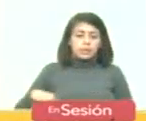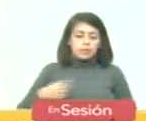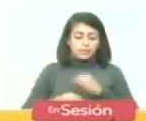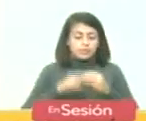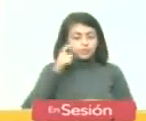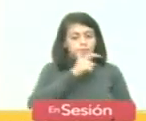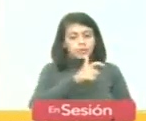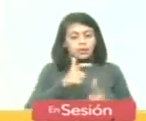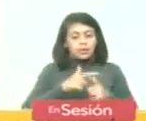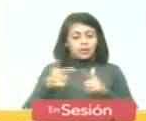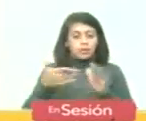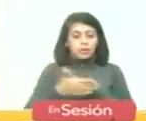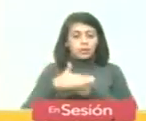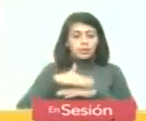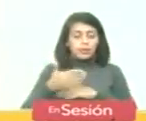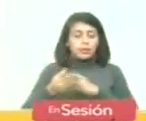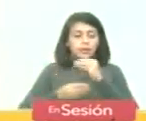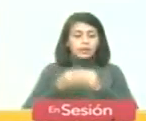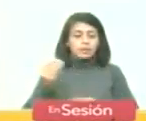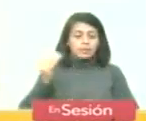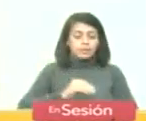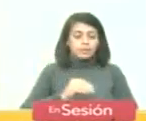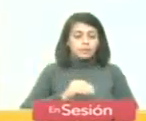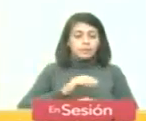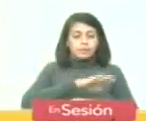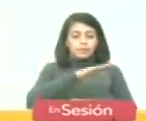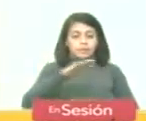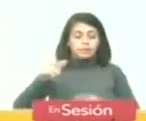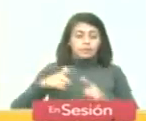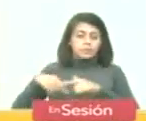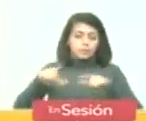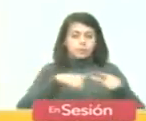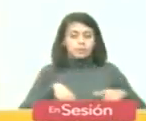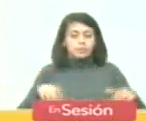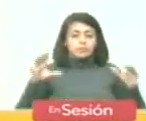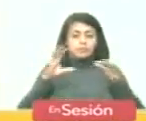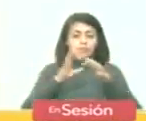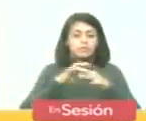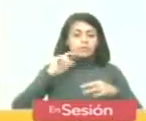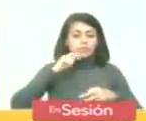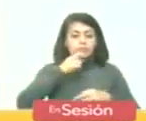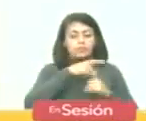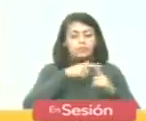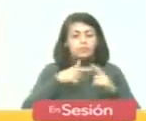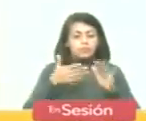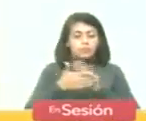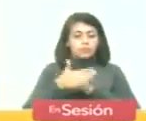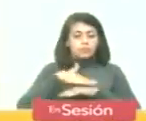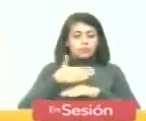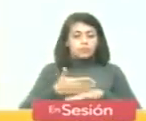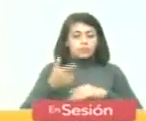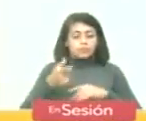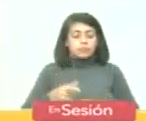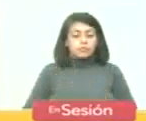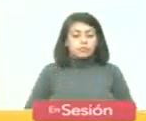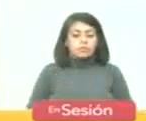soberanía sobre su mar meridional, sobre el estrecho de Taiwán y sobre